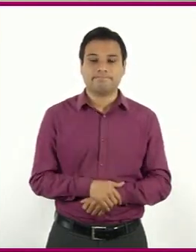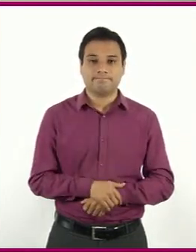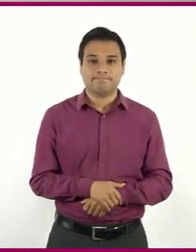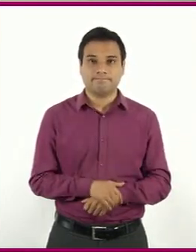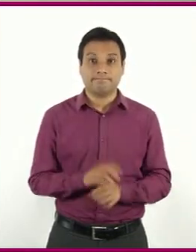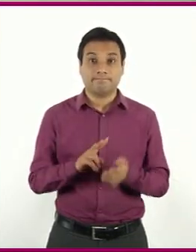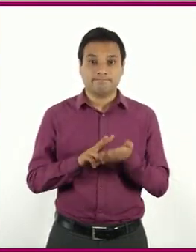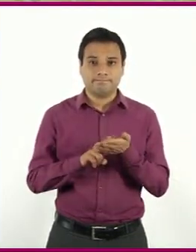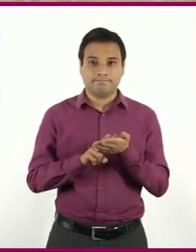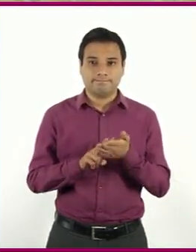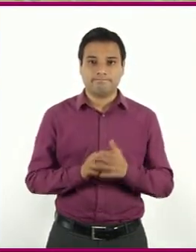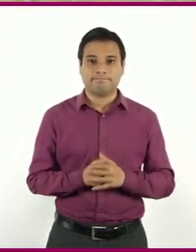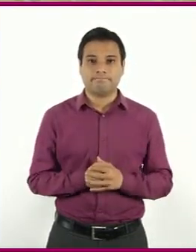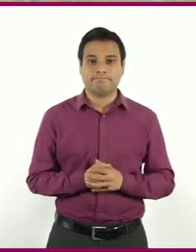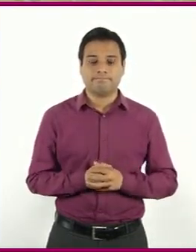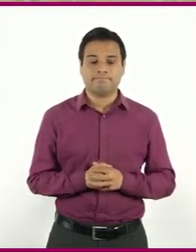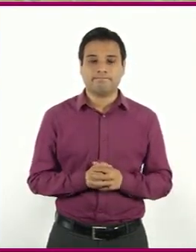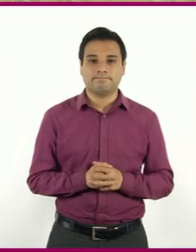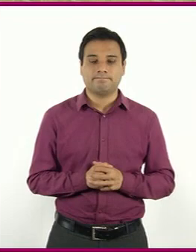Verde.